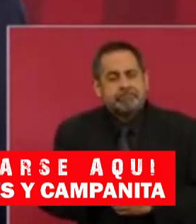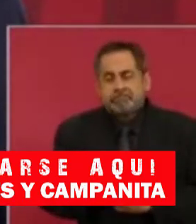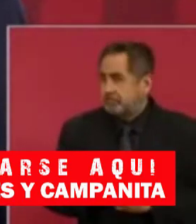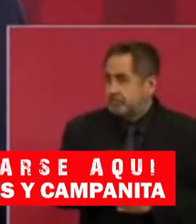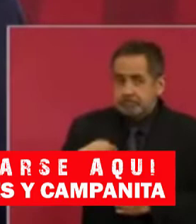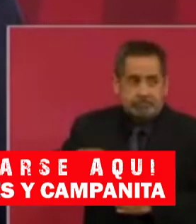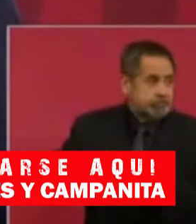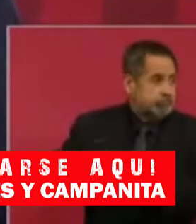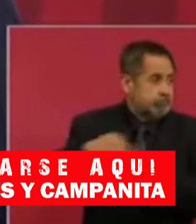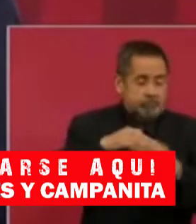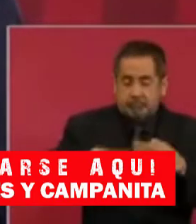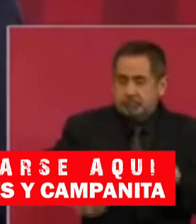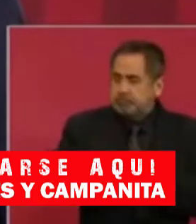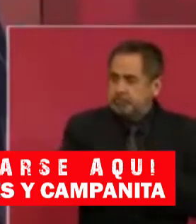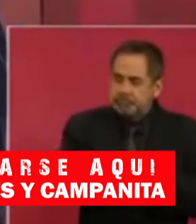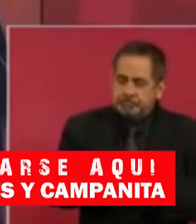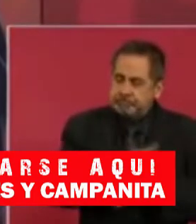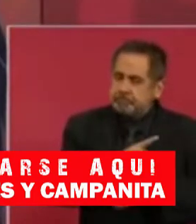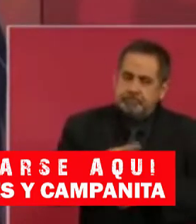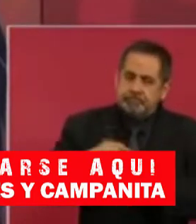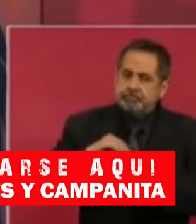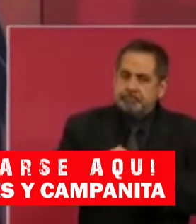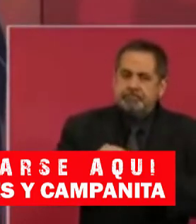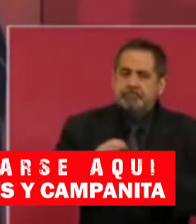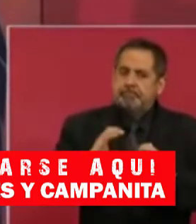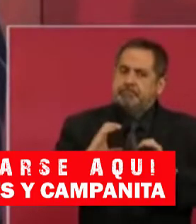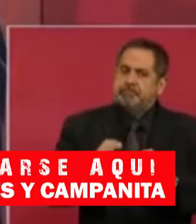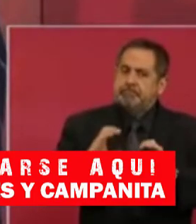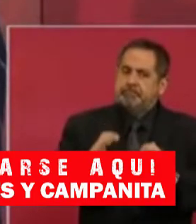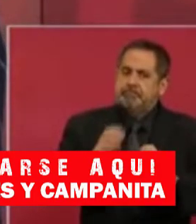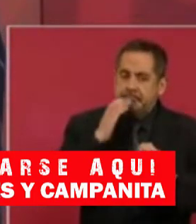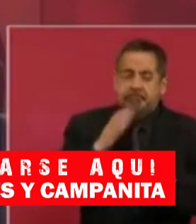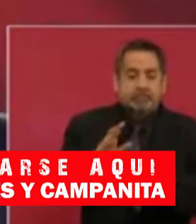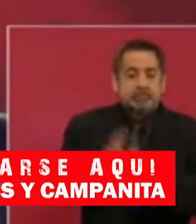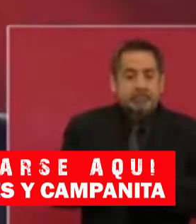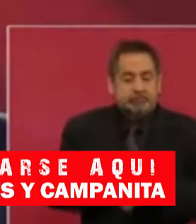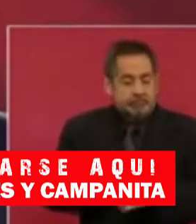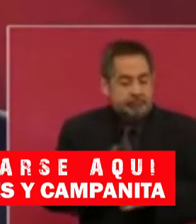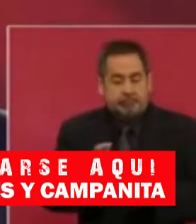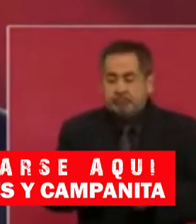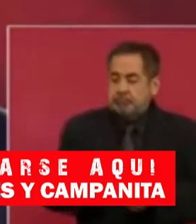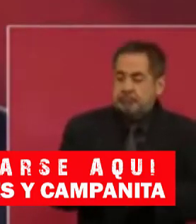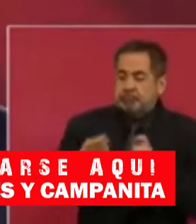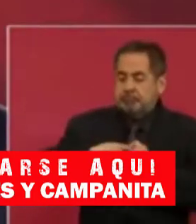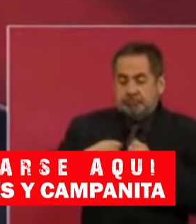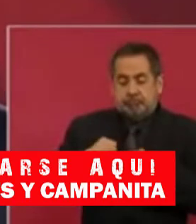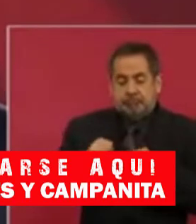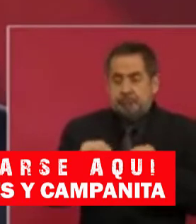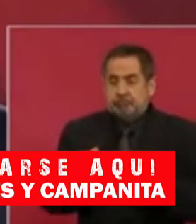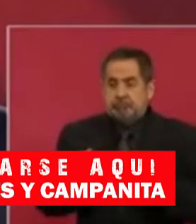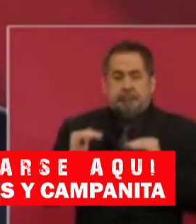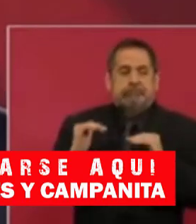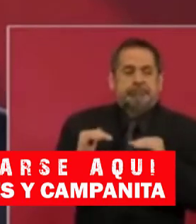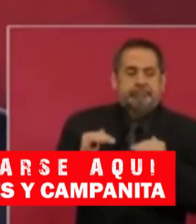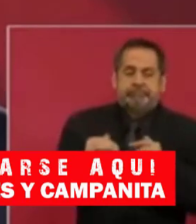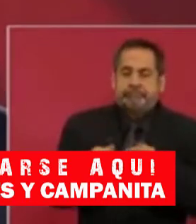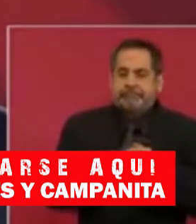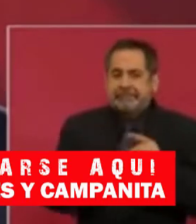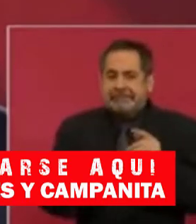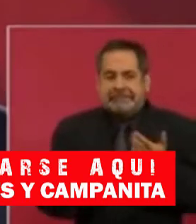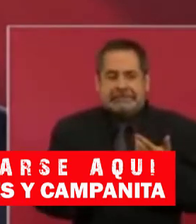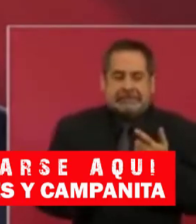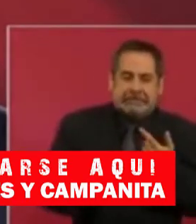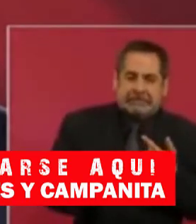todos que cuidarnos, porque el poder es una tentación. Y si no hay ideales y